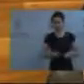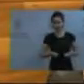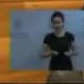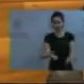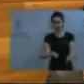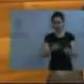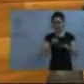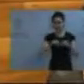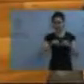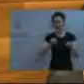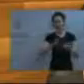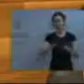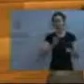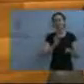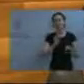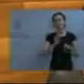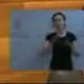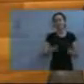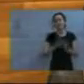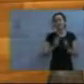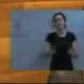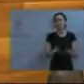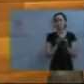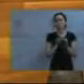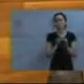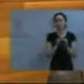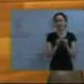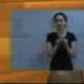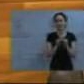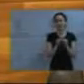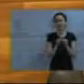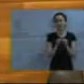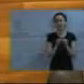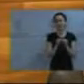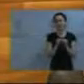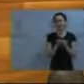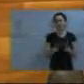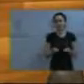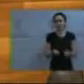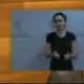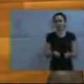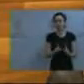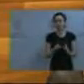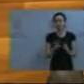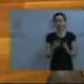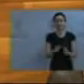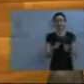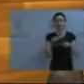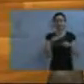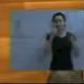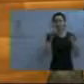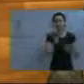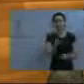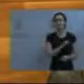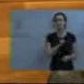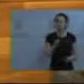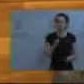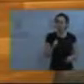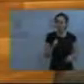Principado en materia informática de modo global, en la cuantía y en su sector público, autonómico también,